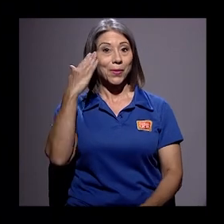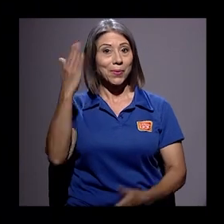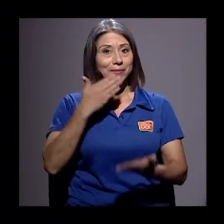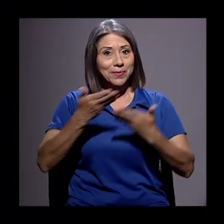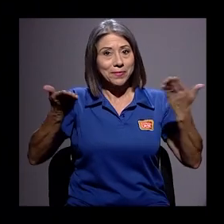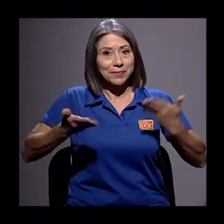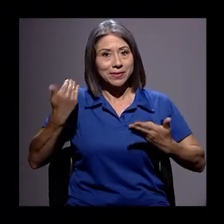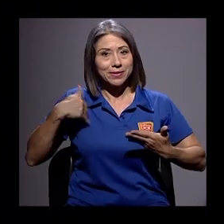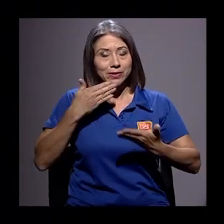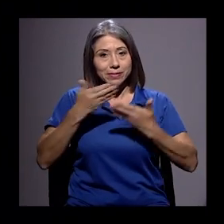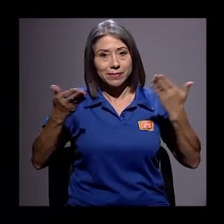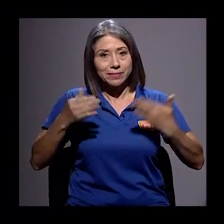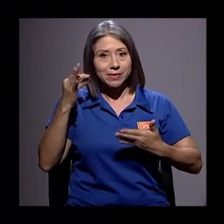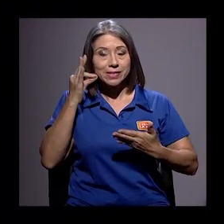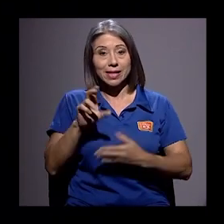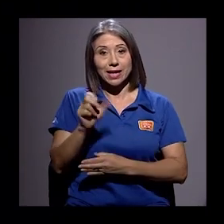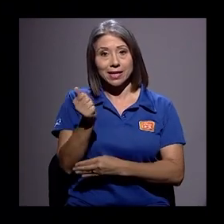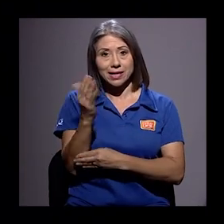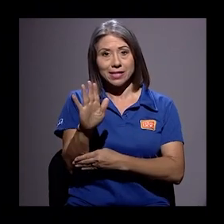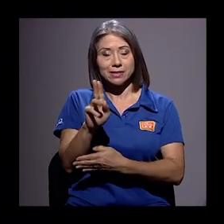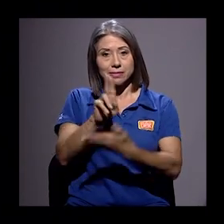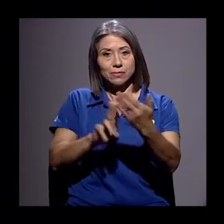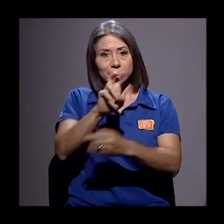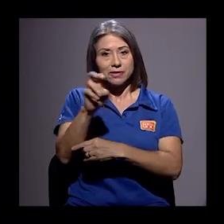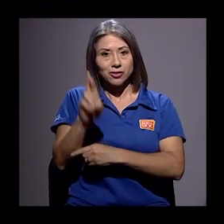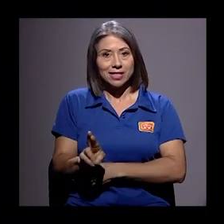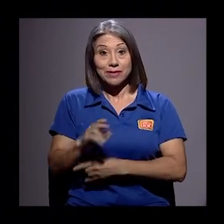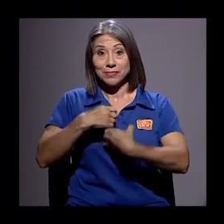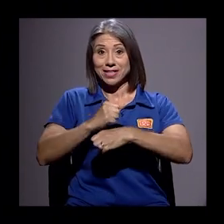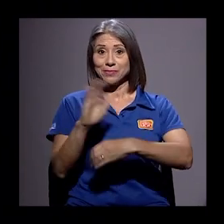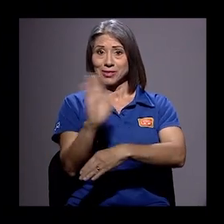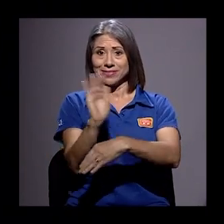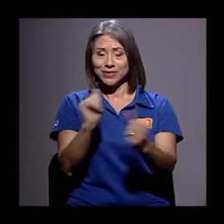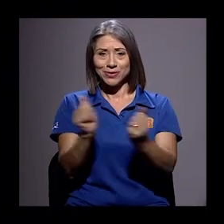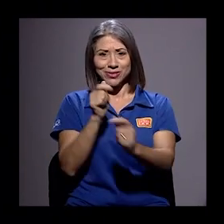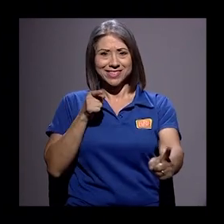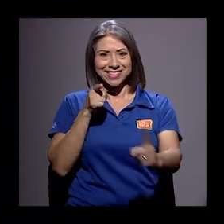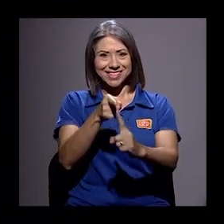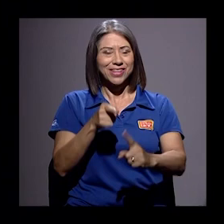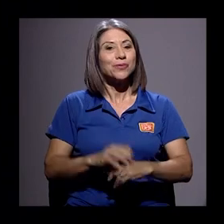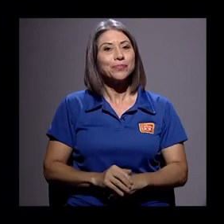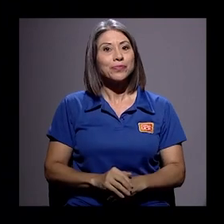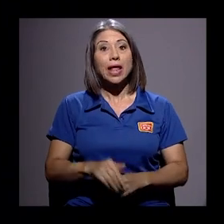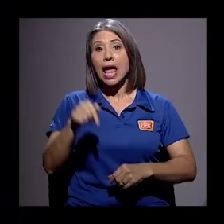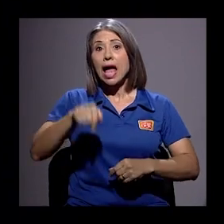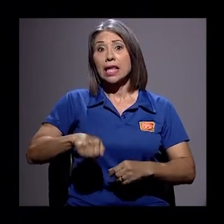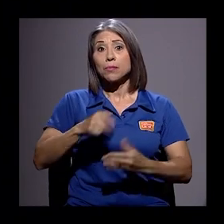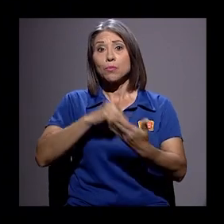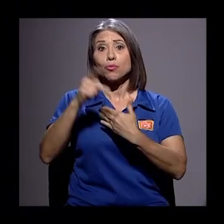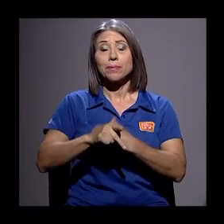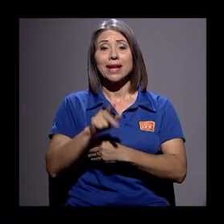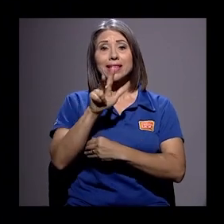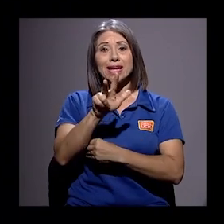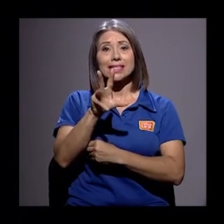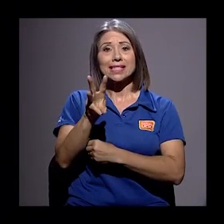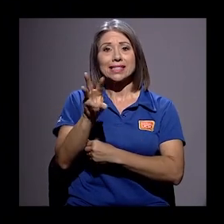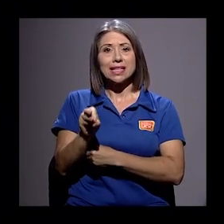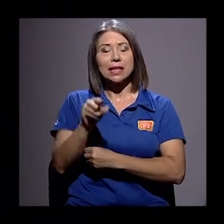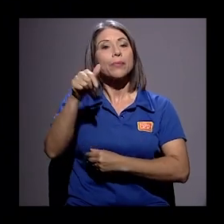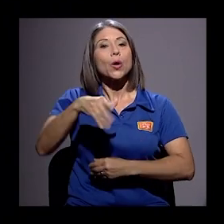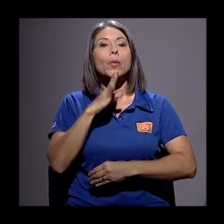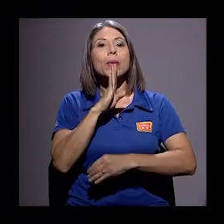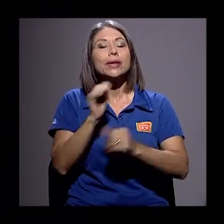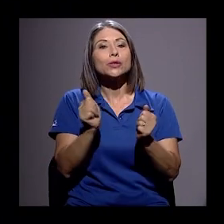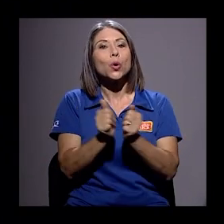hola bienvenidos y bienvenidas al canal 15 universidad de costa rica donde hacemos televisión con sentido estamos entre 60 el día de hoy vamos a